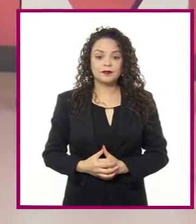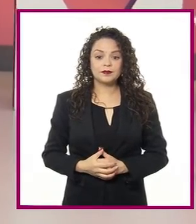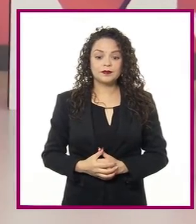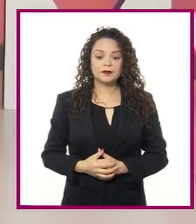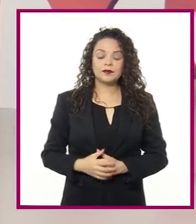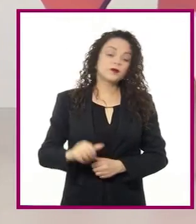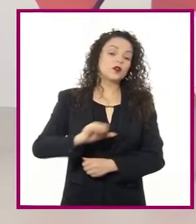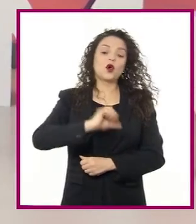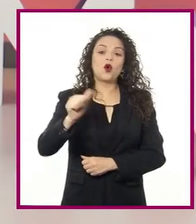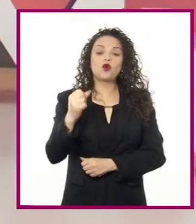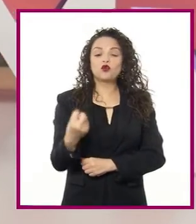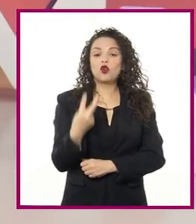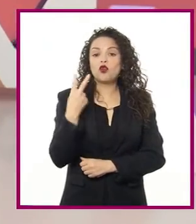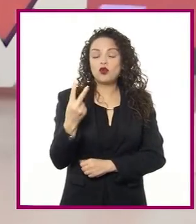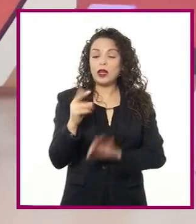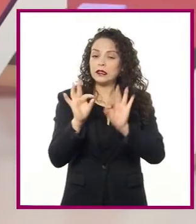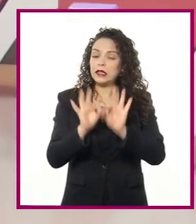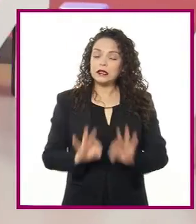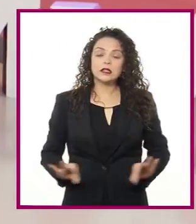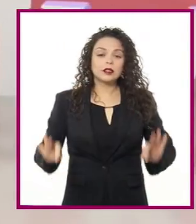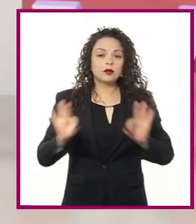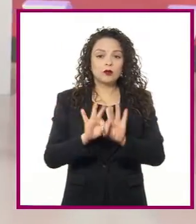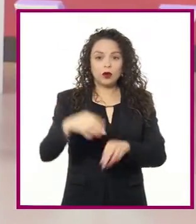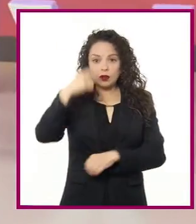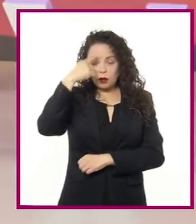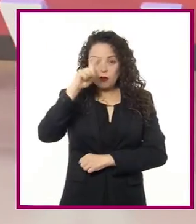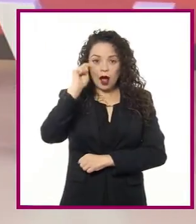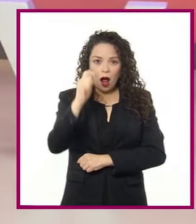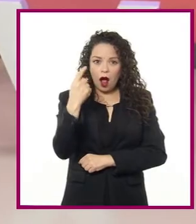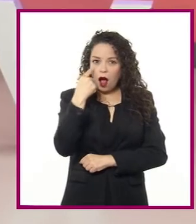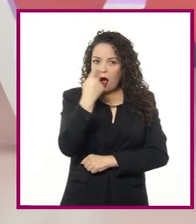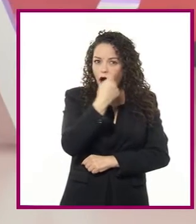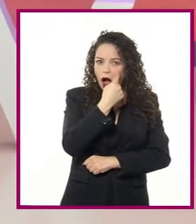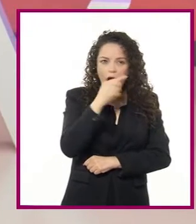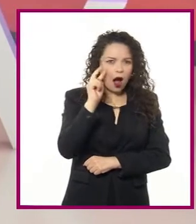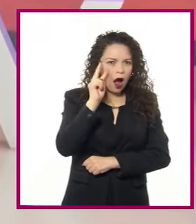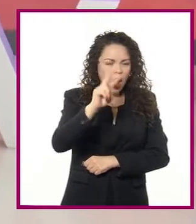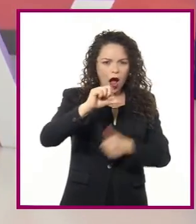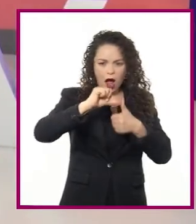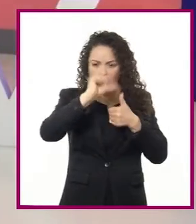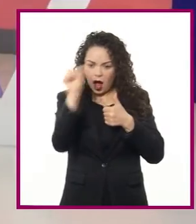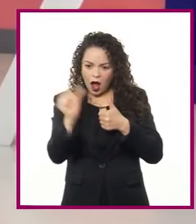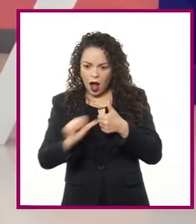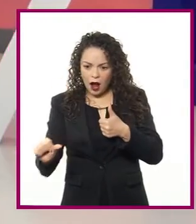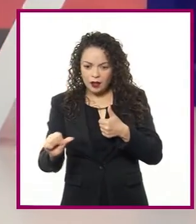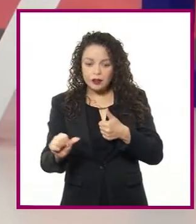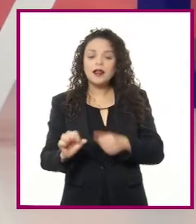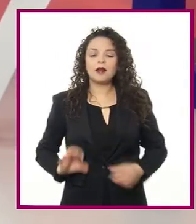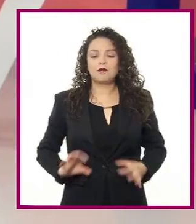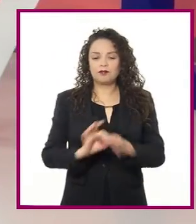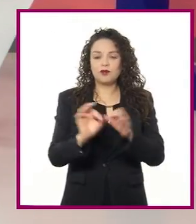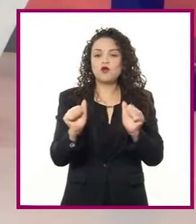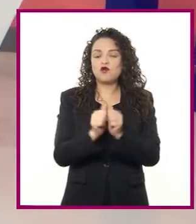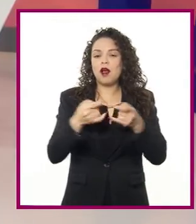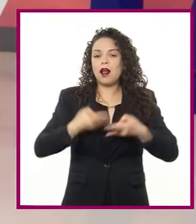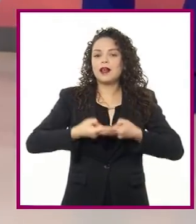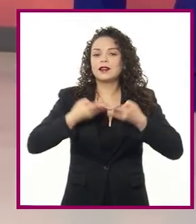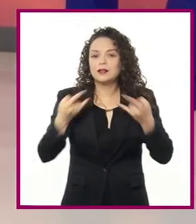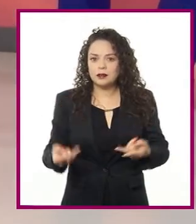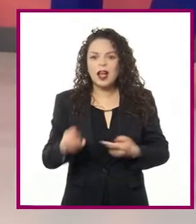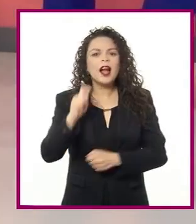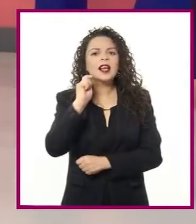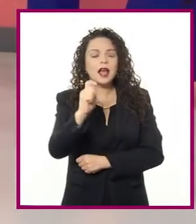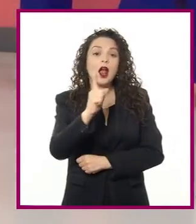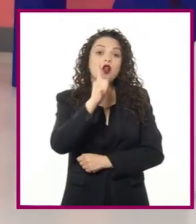Otros dos elementos que son importantes en las artes visuales, y la historieta no es la excepción, son el color y la